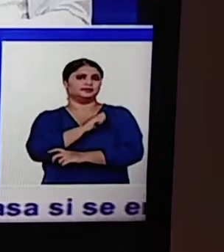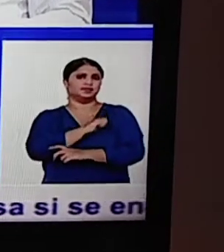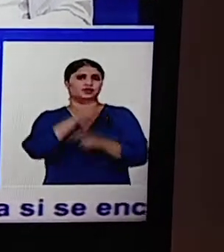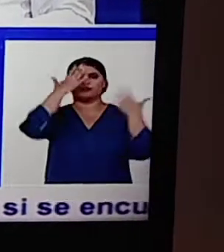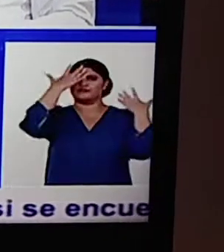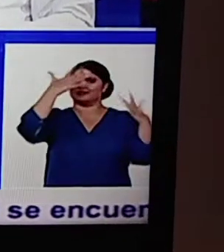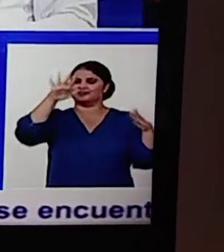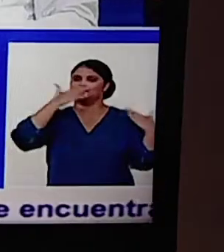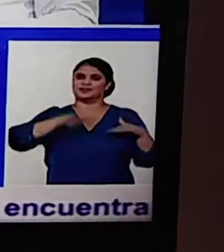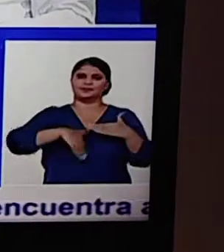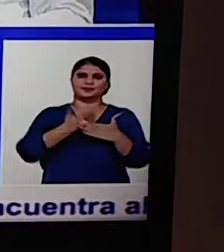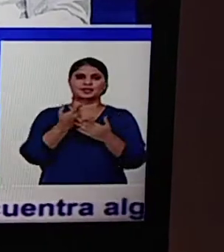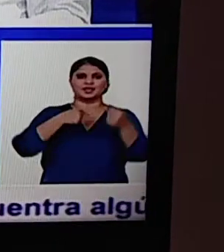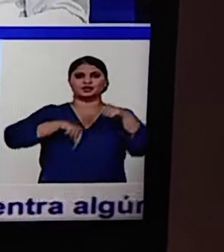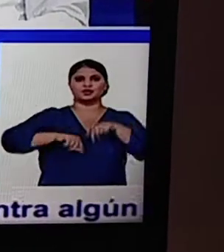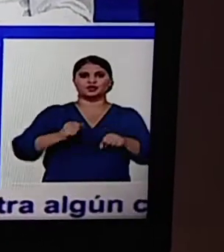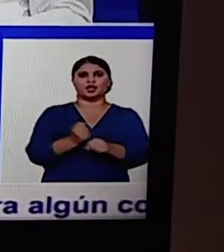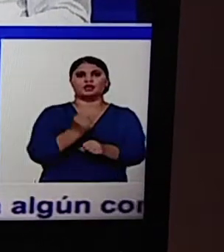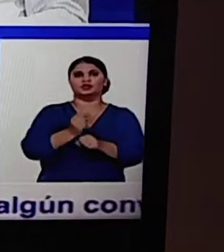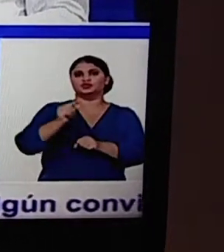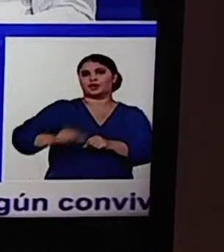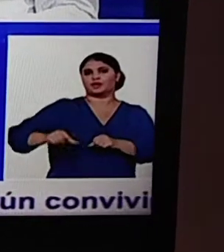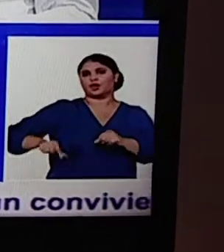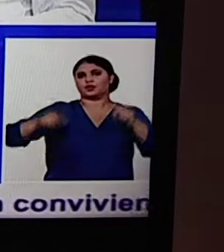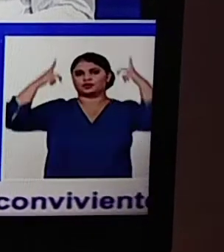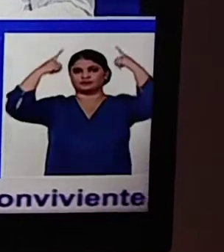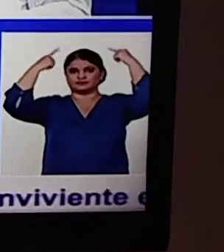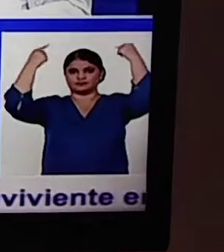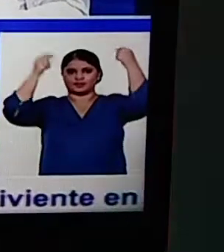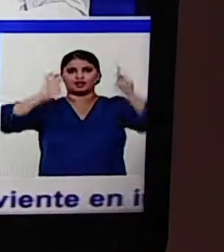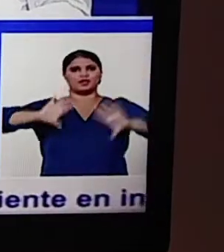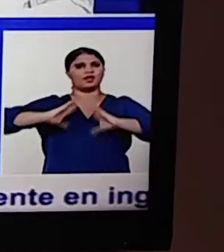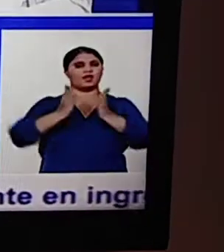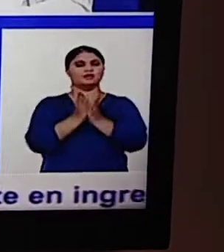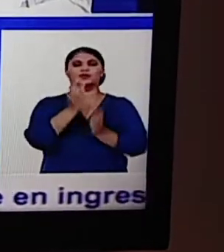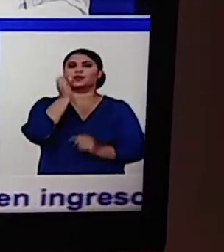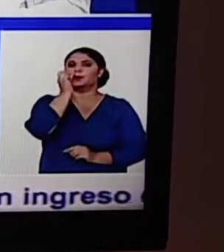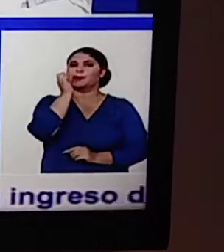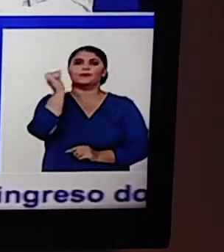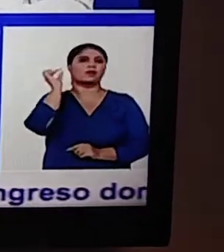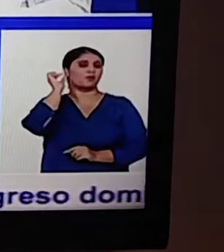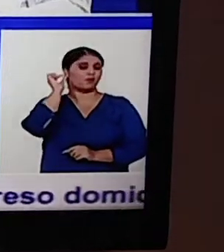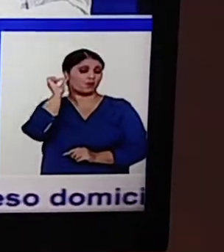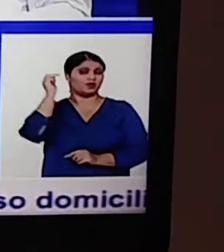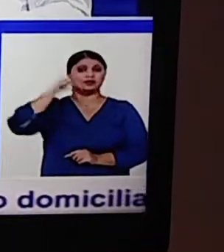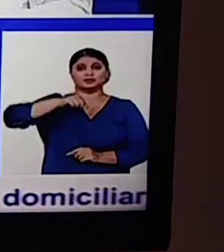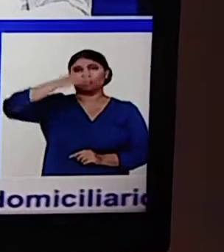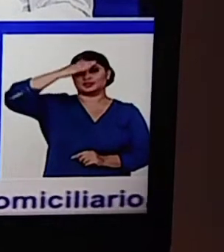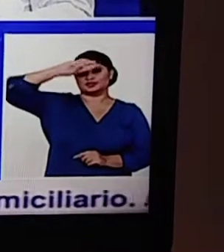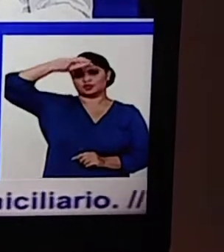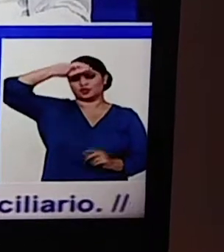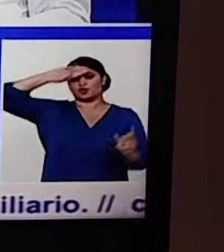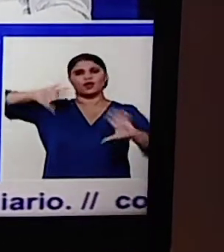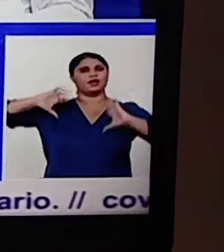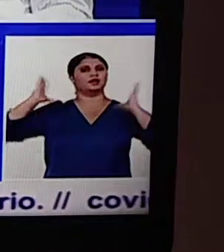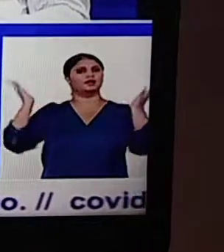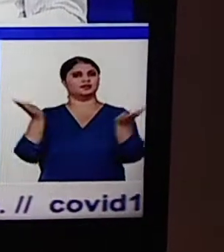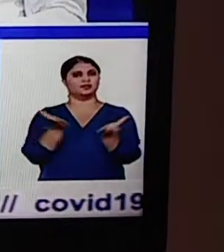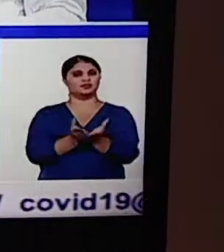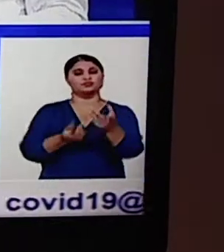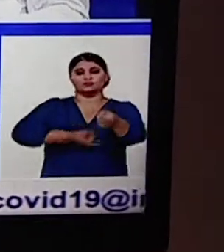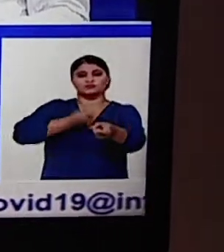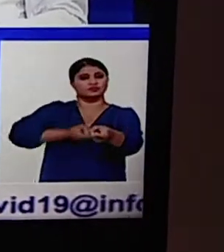reportaje comenzamos, felicitando a todas las enfermeras, los enfermeros de Cuba, del mundo, que